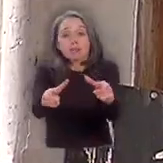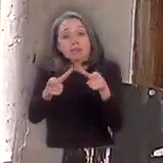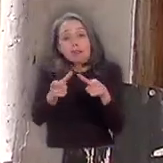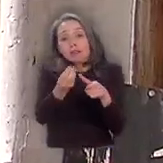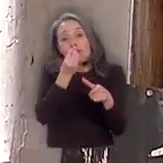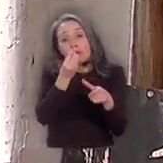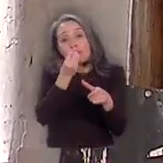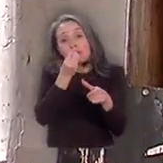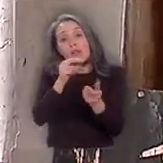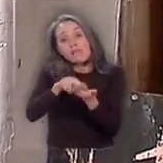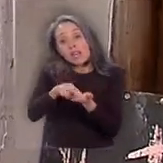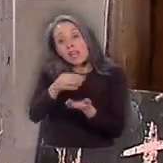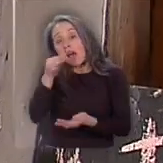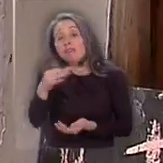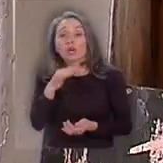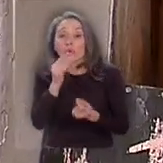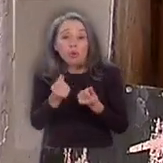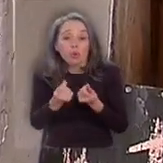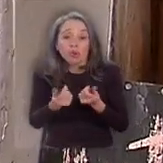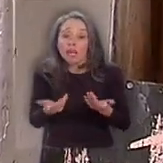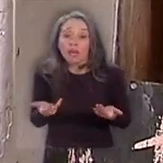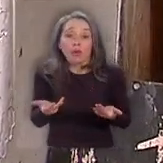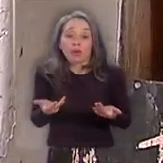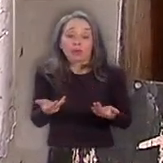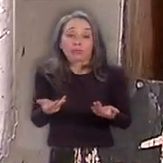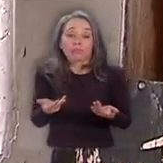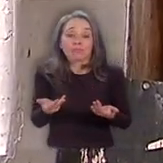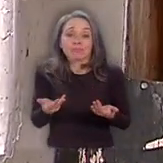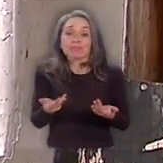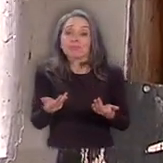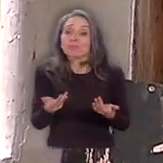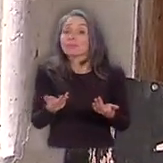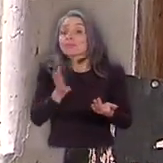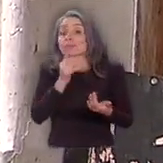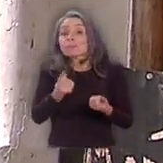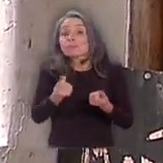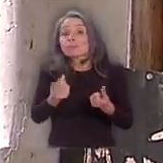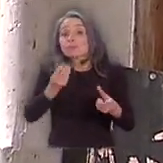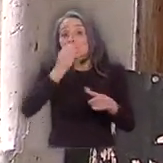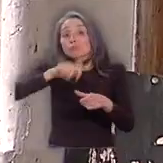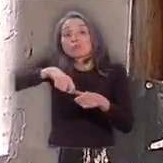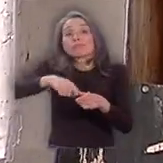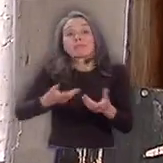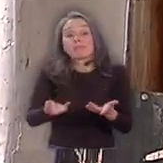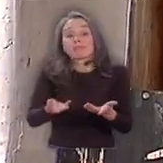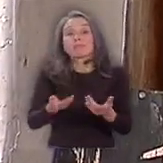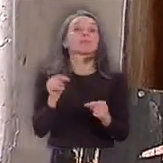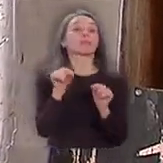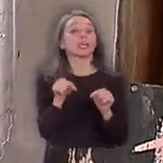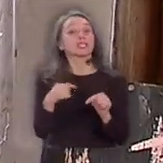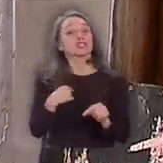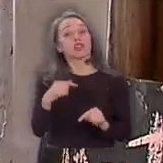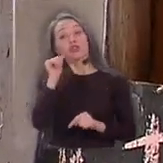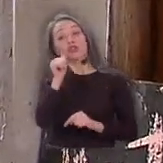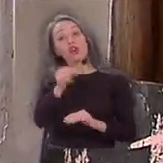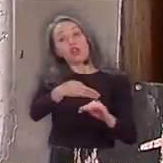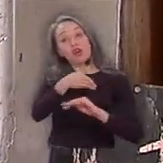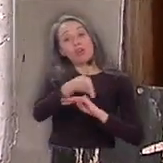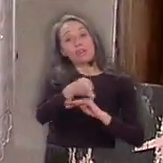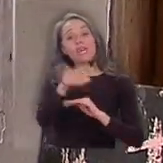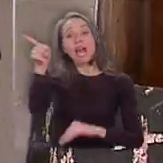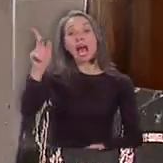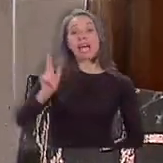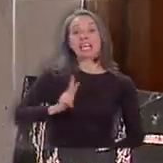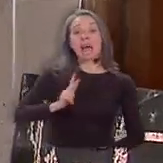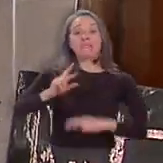almuerzo. Esa es la verdad, que no tengo cómo tener de otra manera. Así que aquí yo vengo todos los días, este